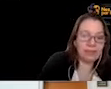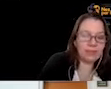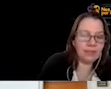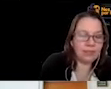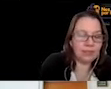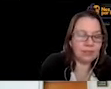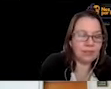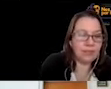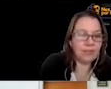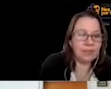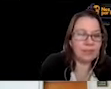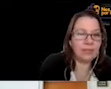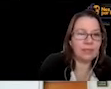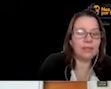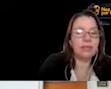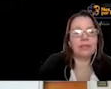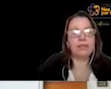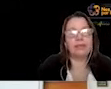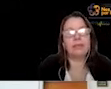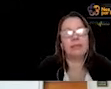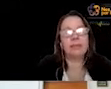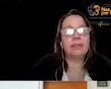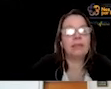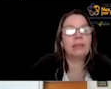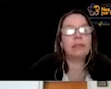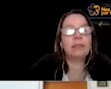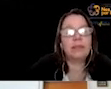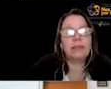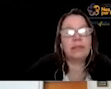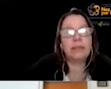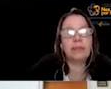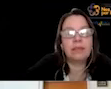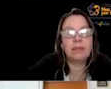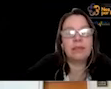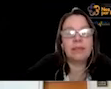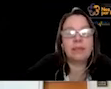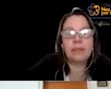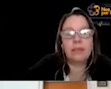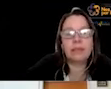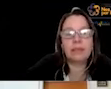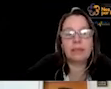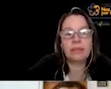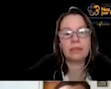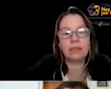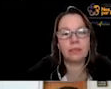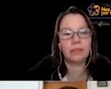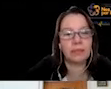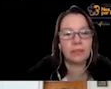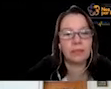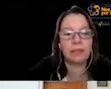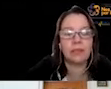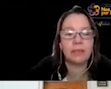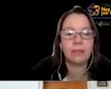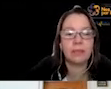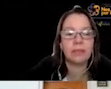o cetogénica, tenemos también dietas que sustituyen todo lo que son los grupos de alimentos lácteos por las